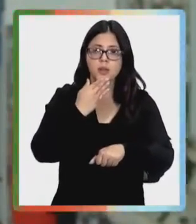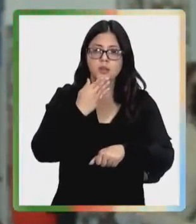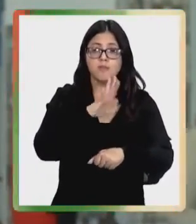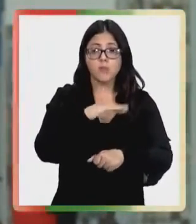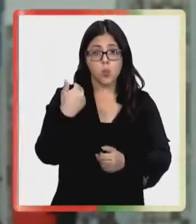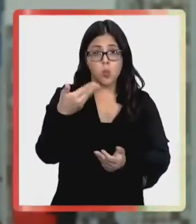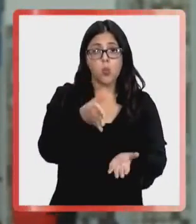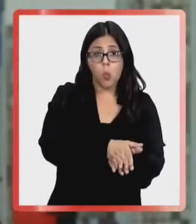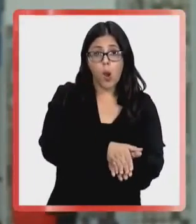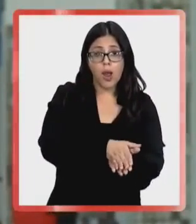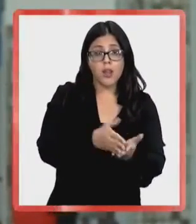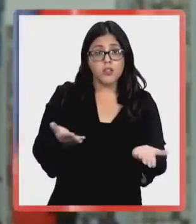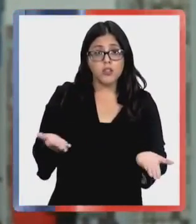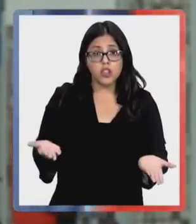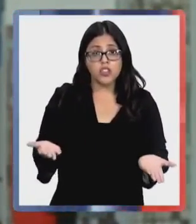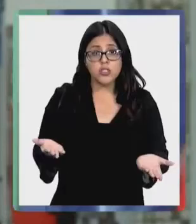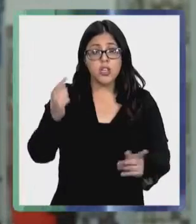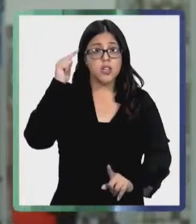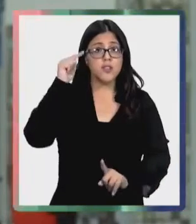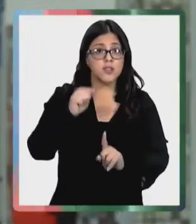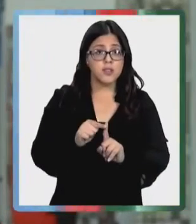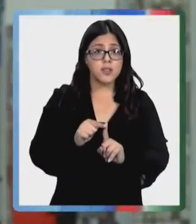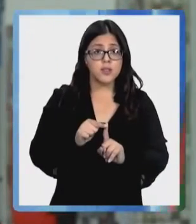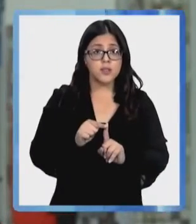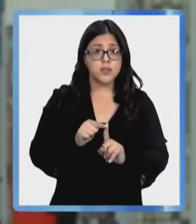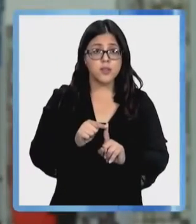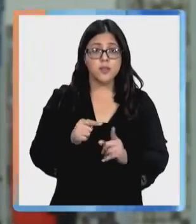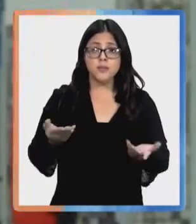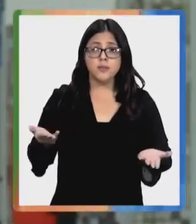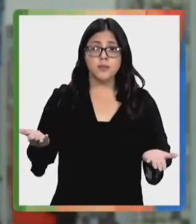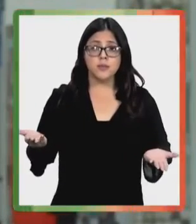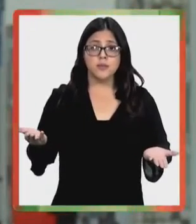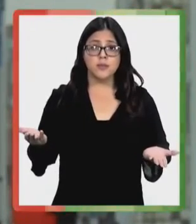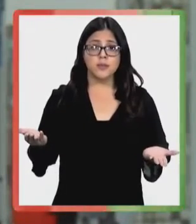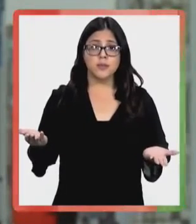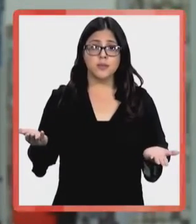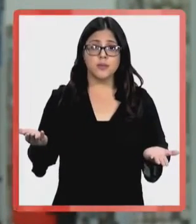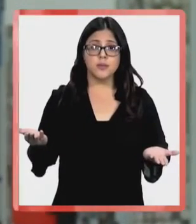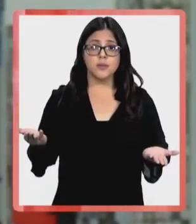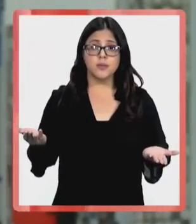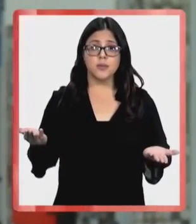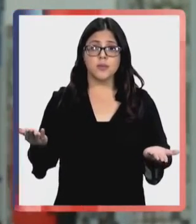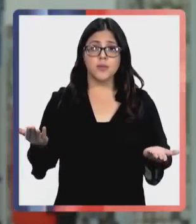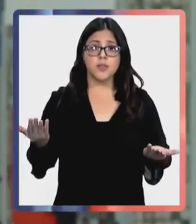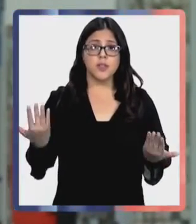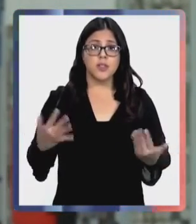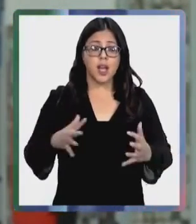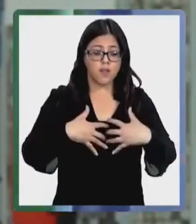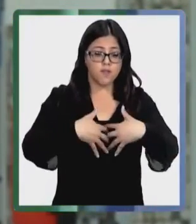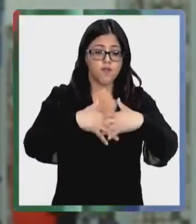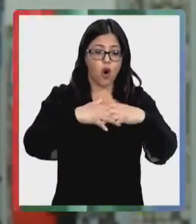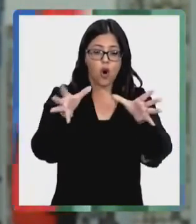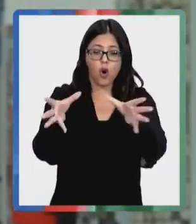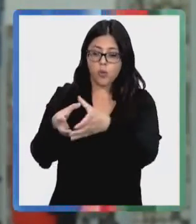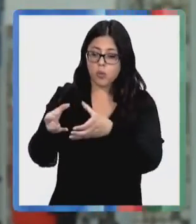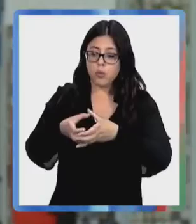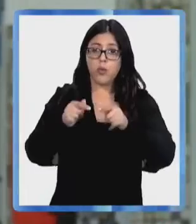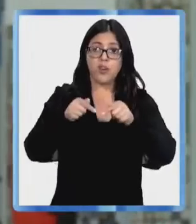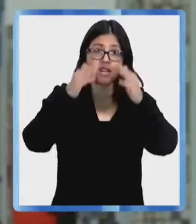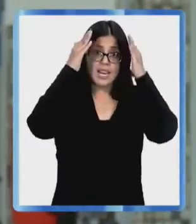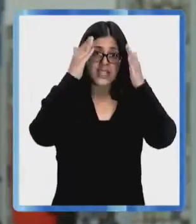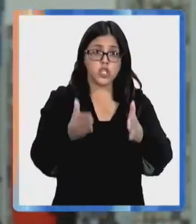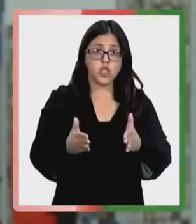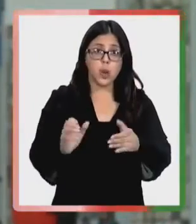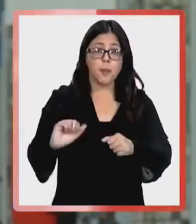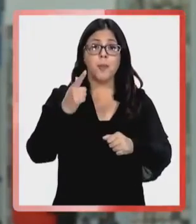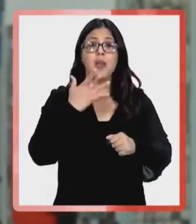la gente fallezca. Entonces, la idea es reforzar a los equipos y